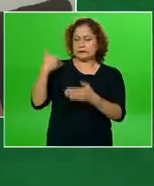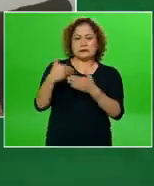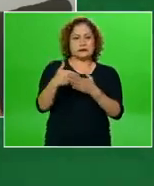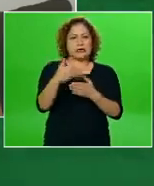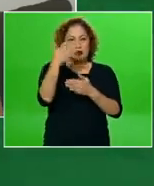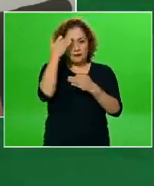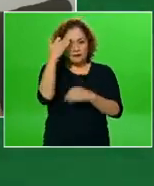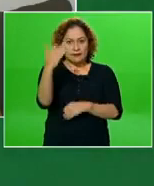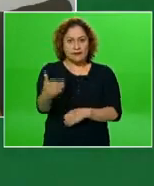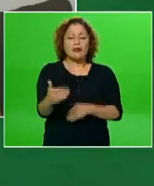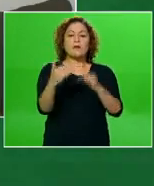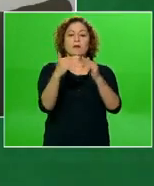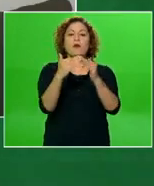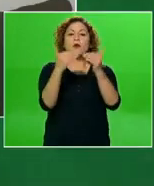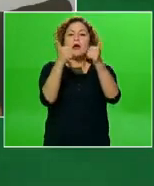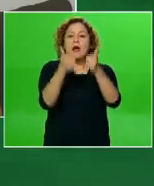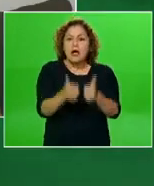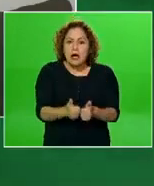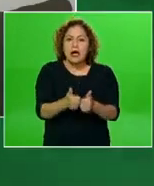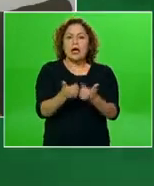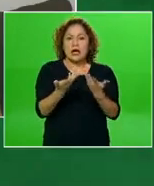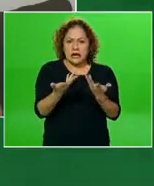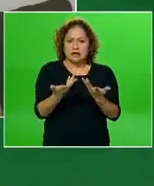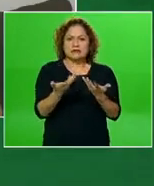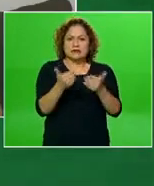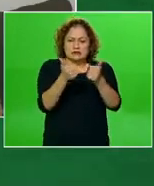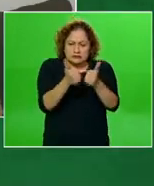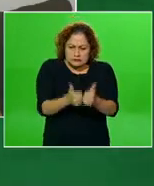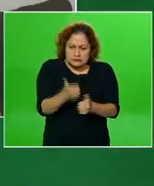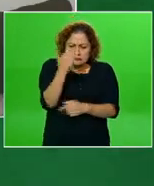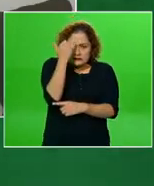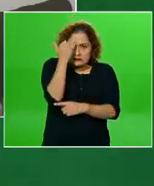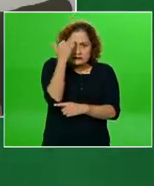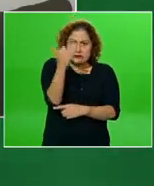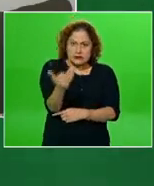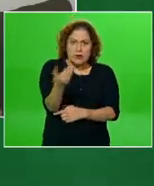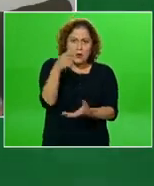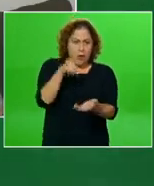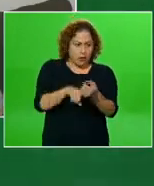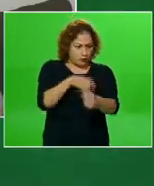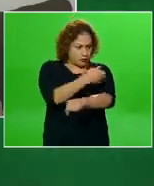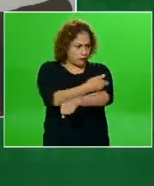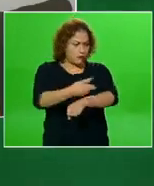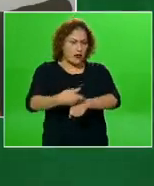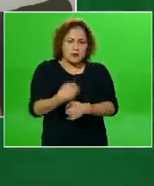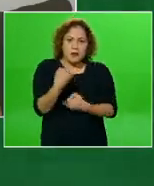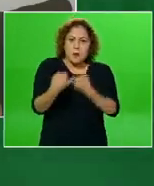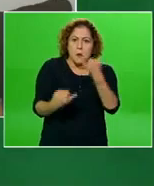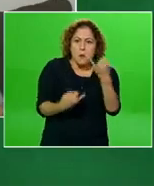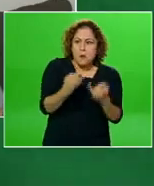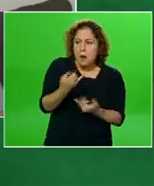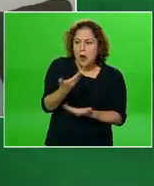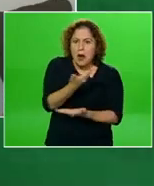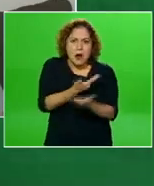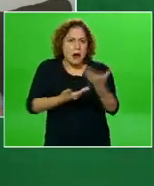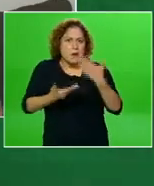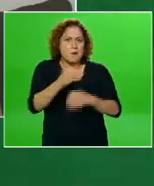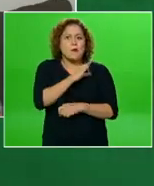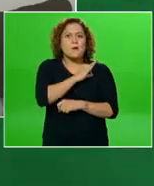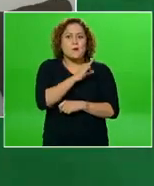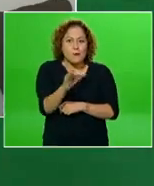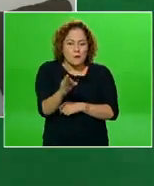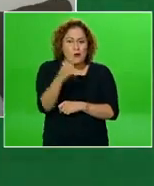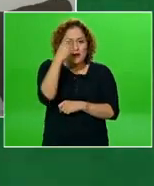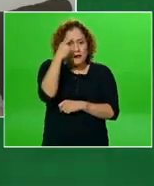está en junta podemos encontrar diferentes juegos y actividades que podemos participar en bruto para poder acción en el